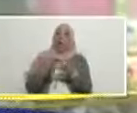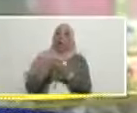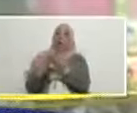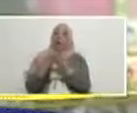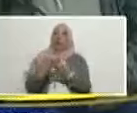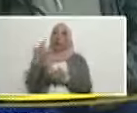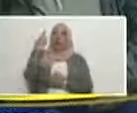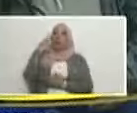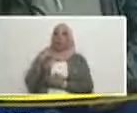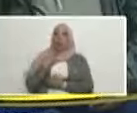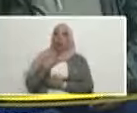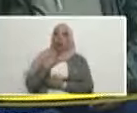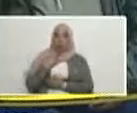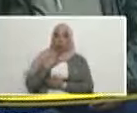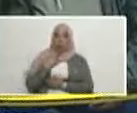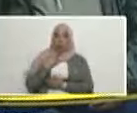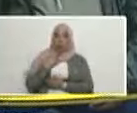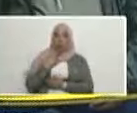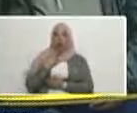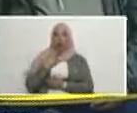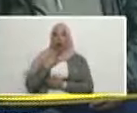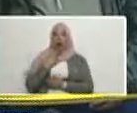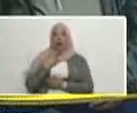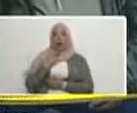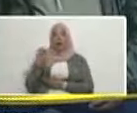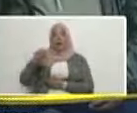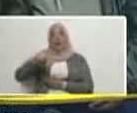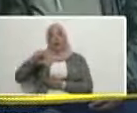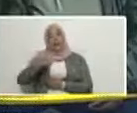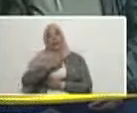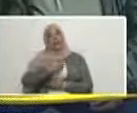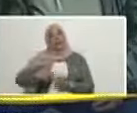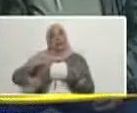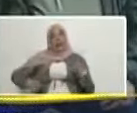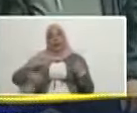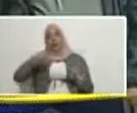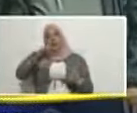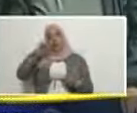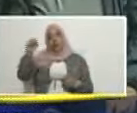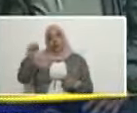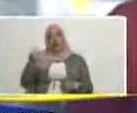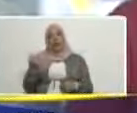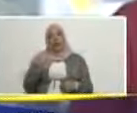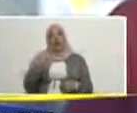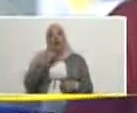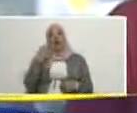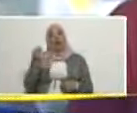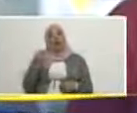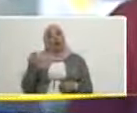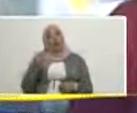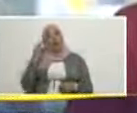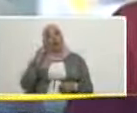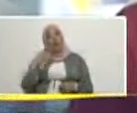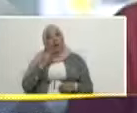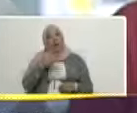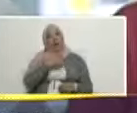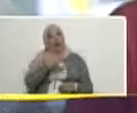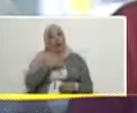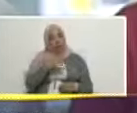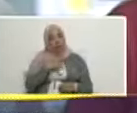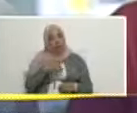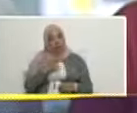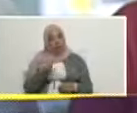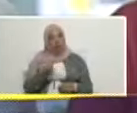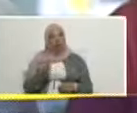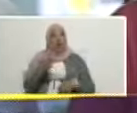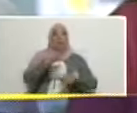Sí, presidente. Bueno, la juventud liceísta, que es esa generación más joven, como usted la ha denominado, y que